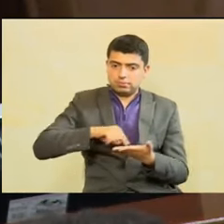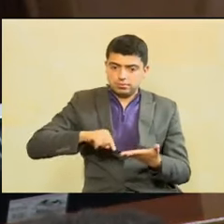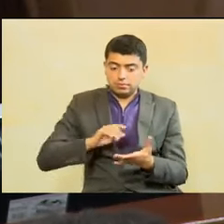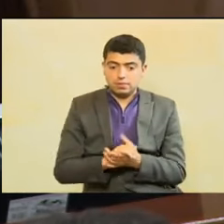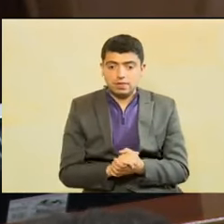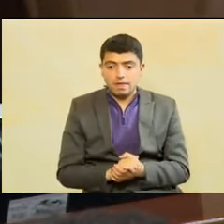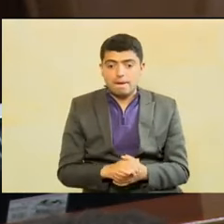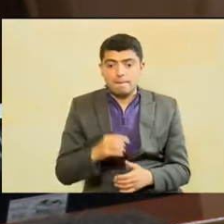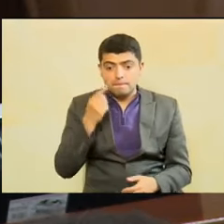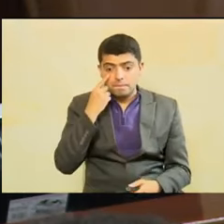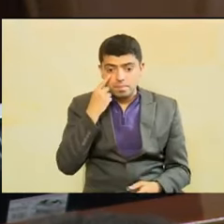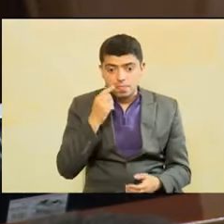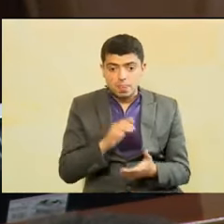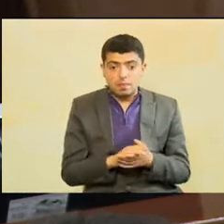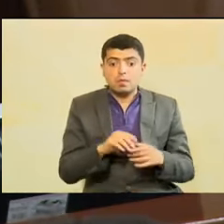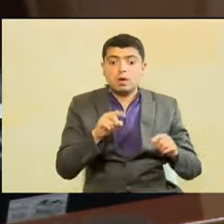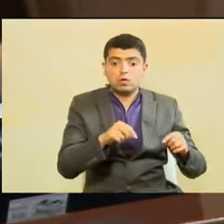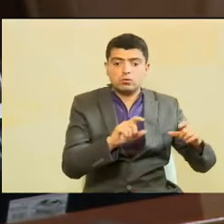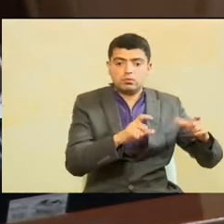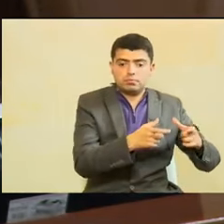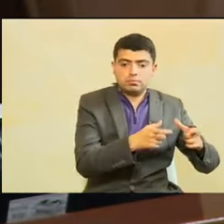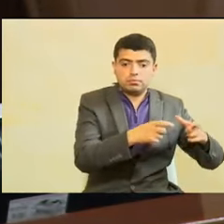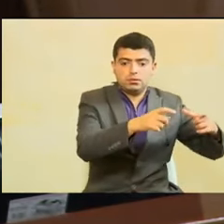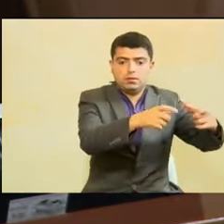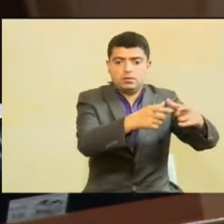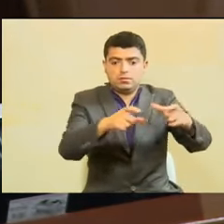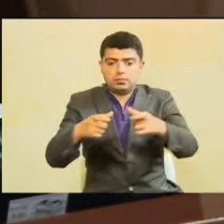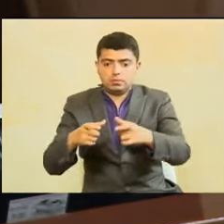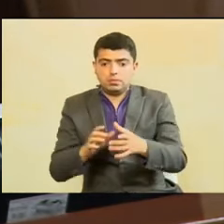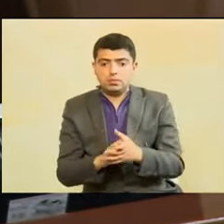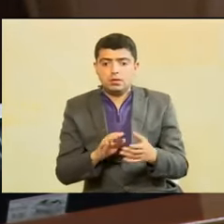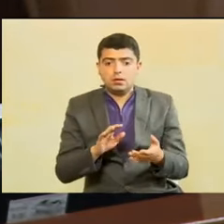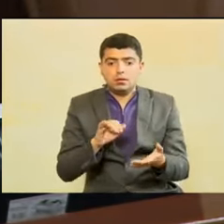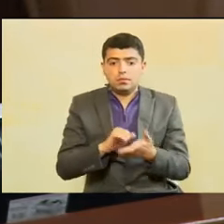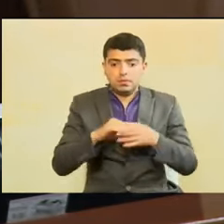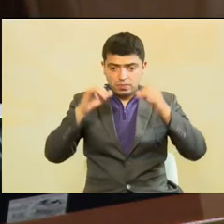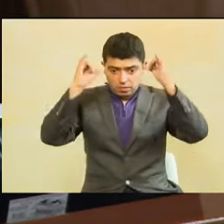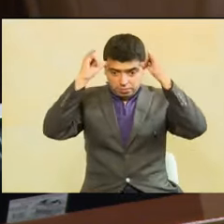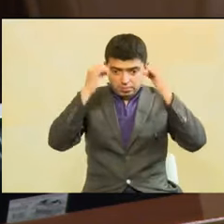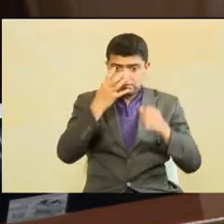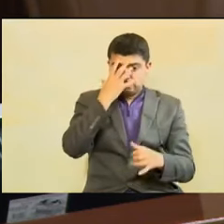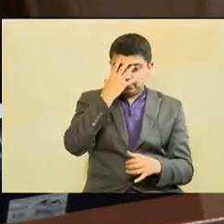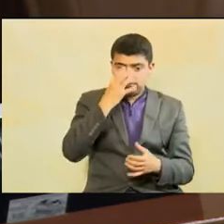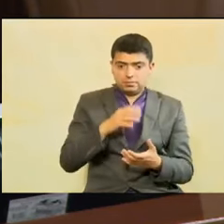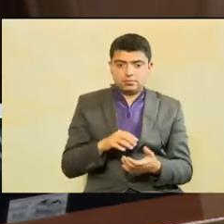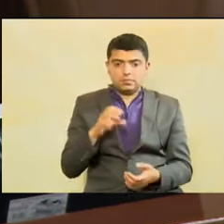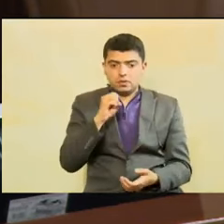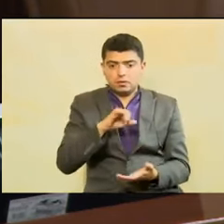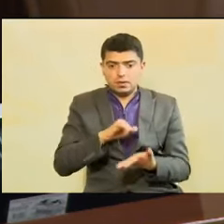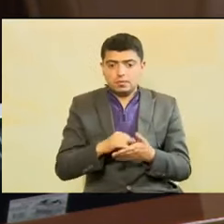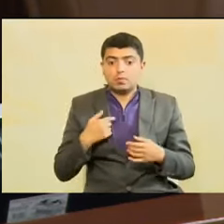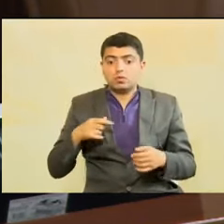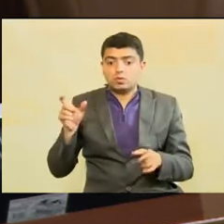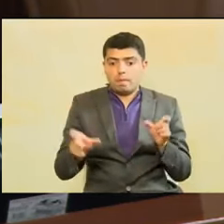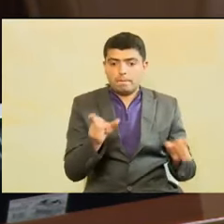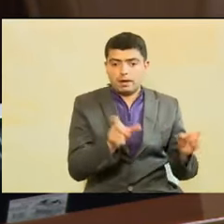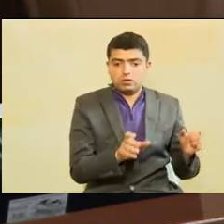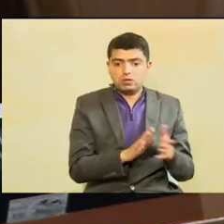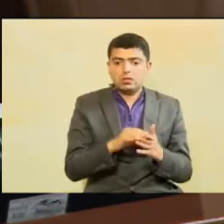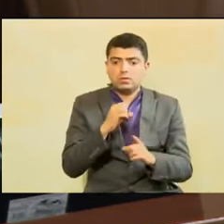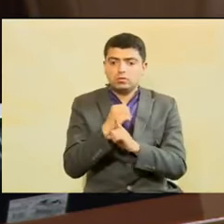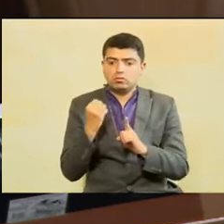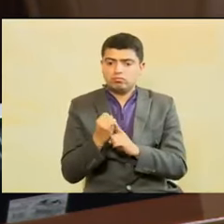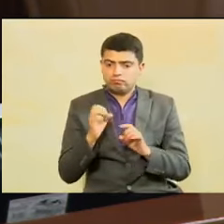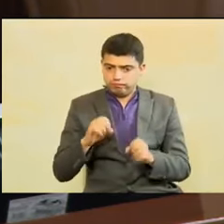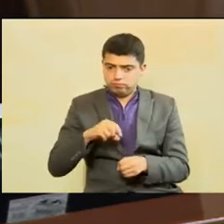unas muy escasas minorías que ven el tema del Toreo como un negocio Hoy pensemos como personas y como sociedad